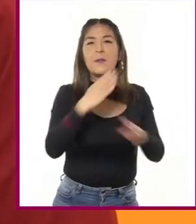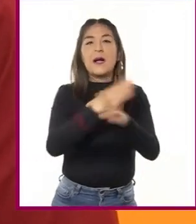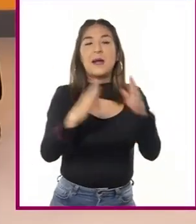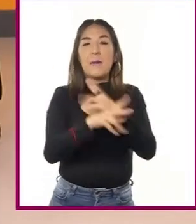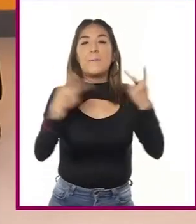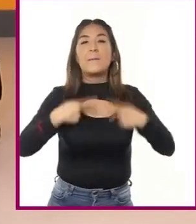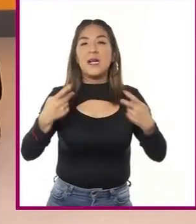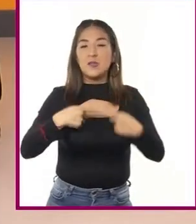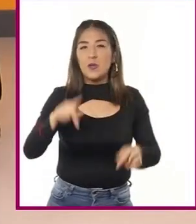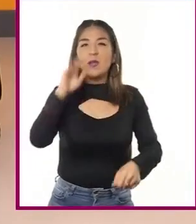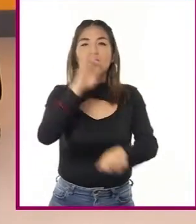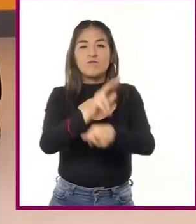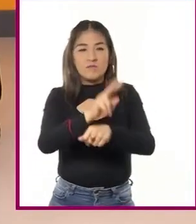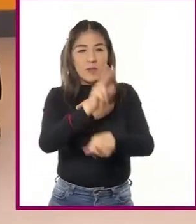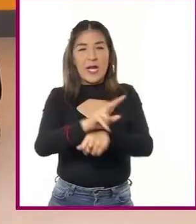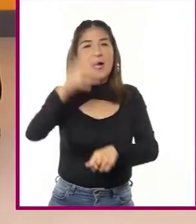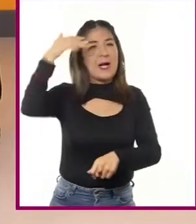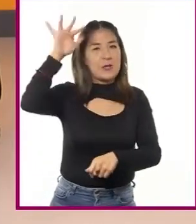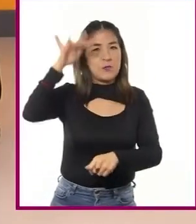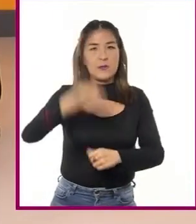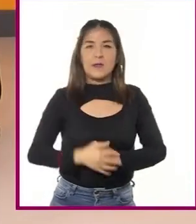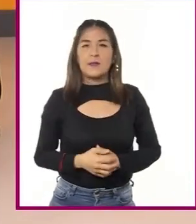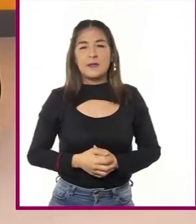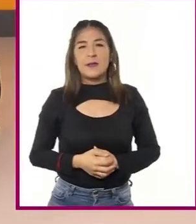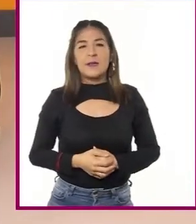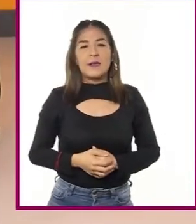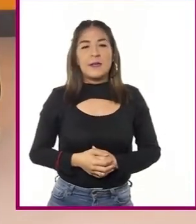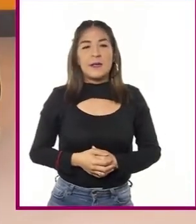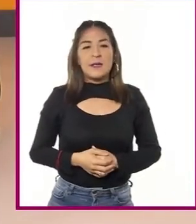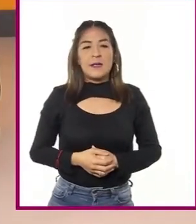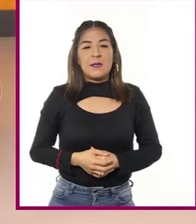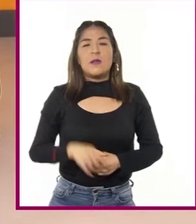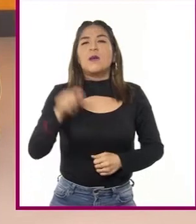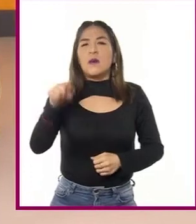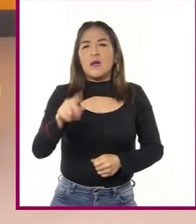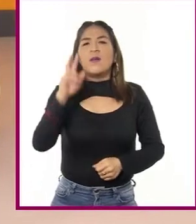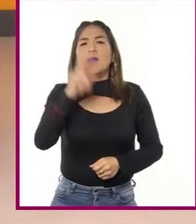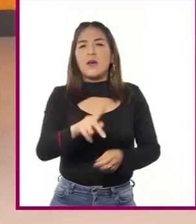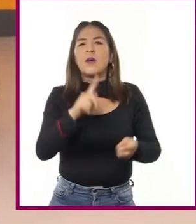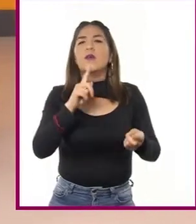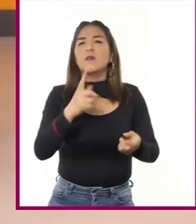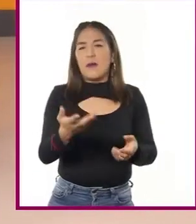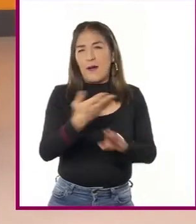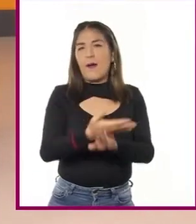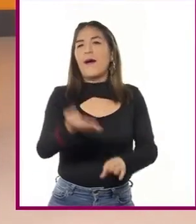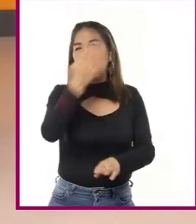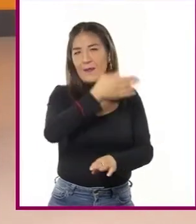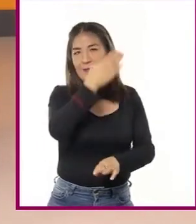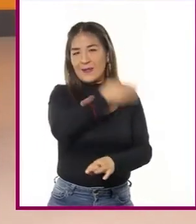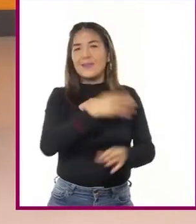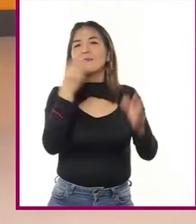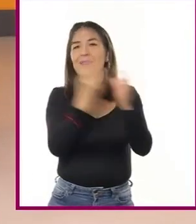una persona adulta cuando lo lleven a cabo. Esto lo hemos visto en sesiones anteriores.